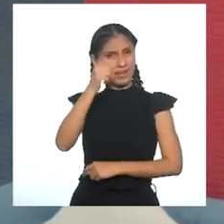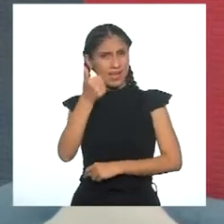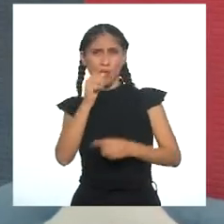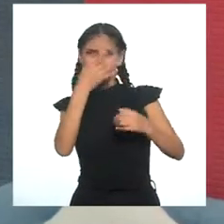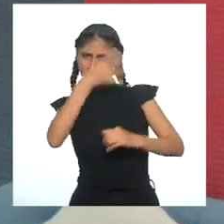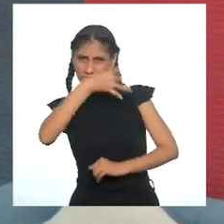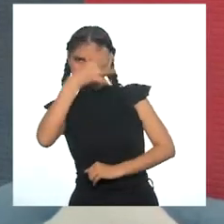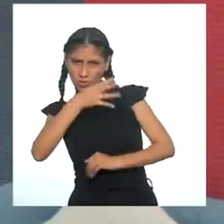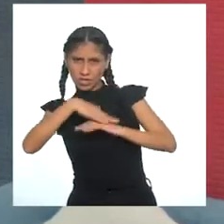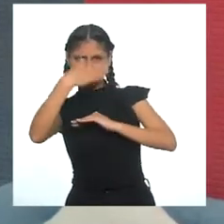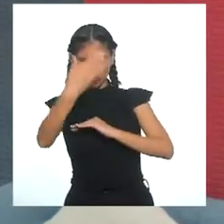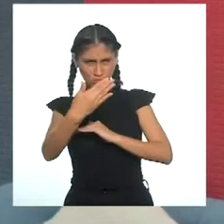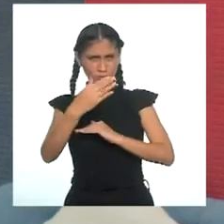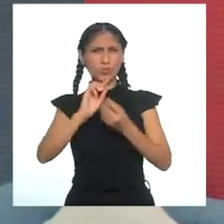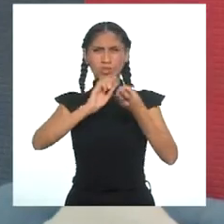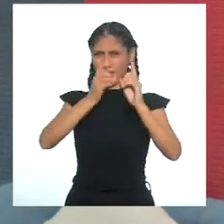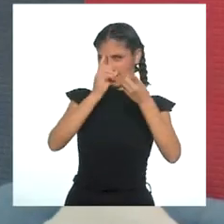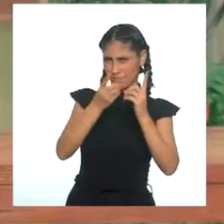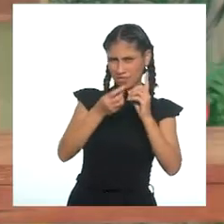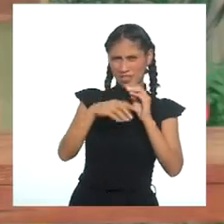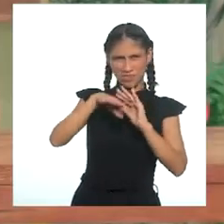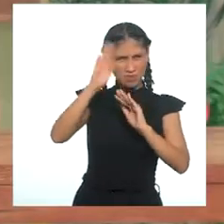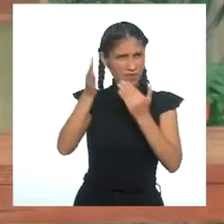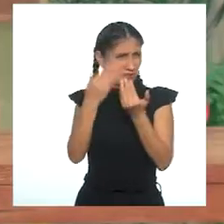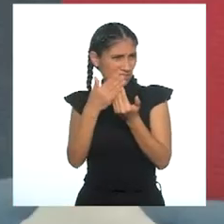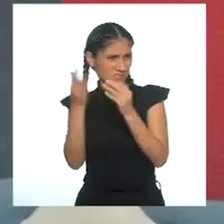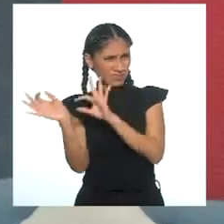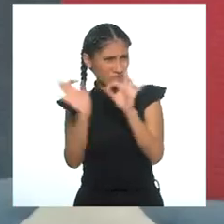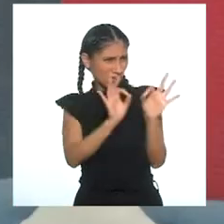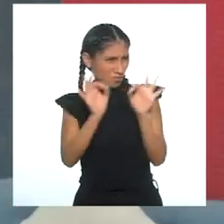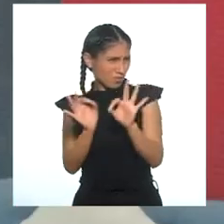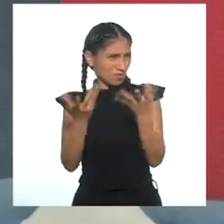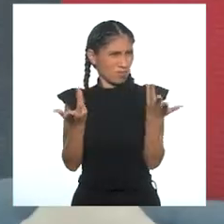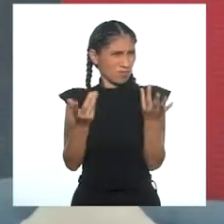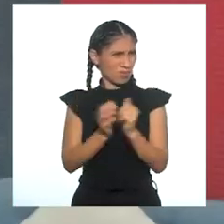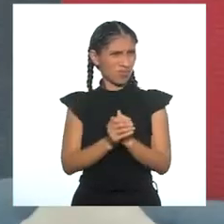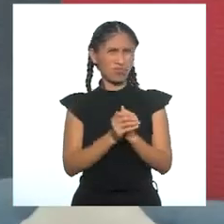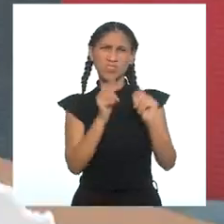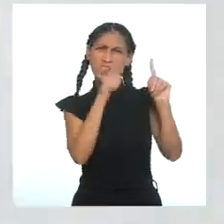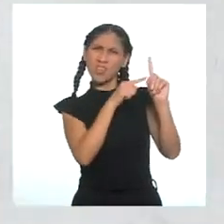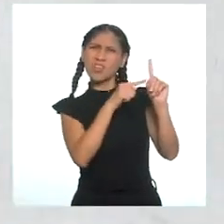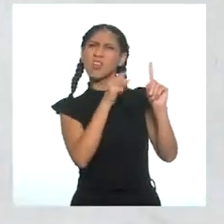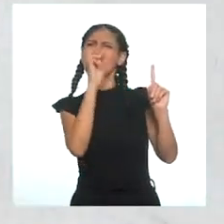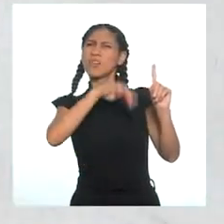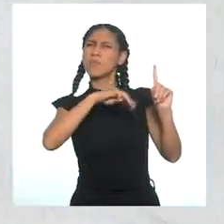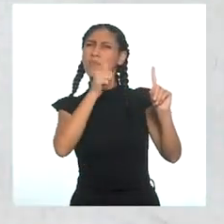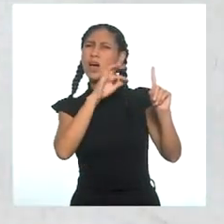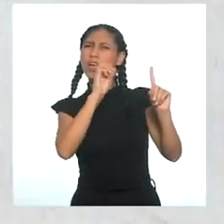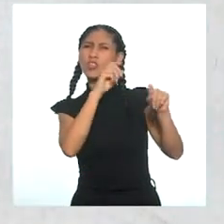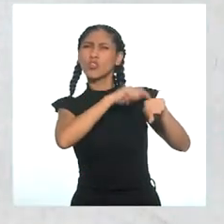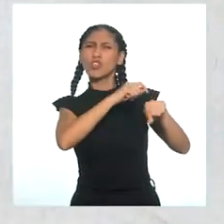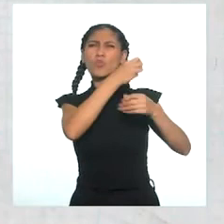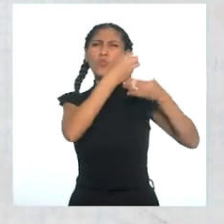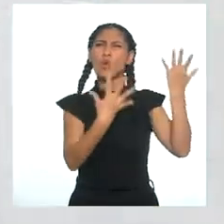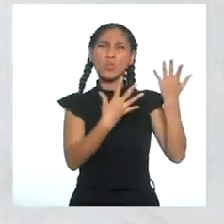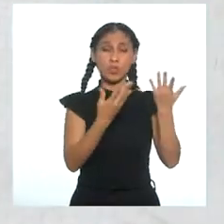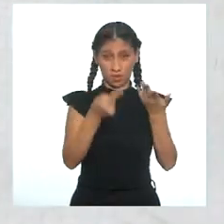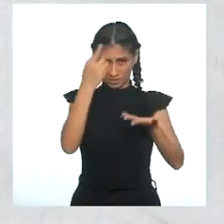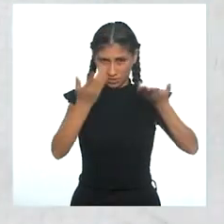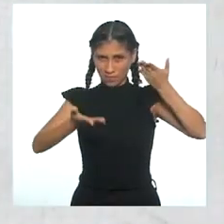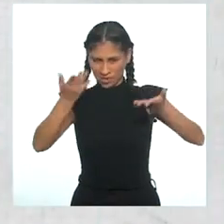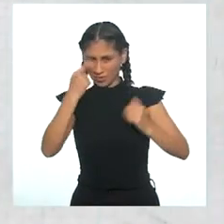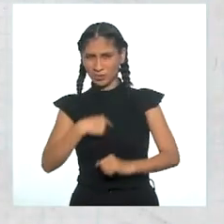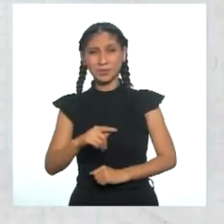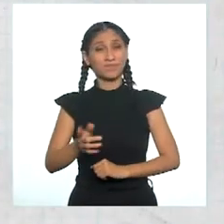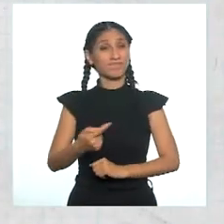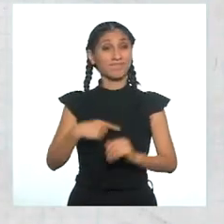área correspondiente. Creo que así será más sencillo. Es lo mismo. ¿Cuánto tiempo le tomó hacer toda la operación? Comparemos. A ver, en